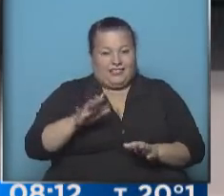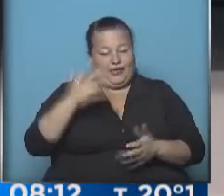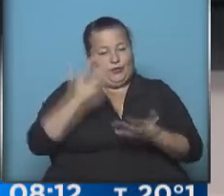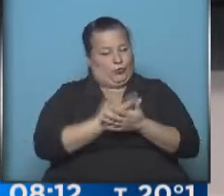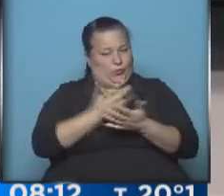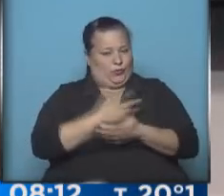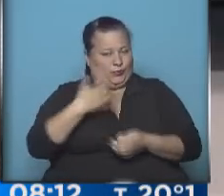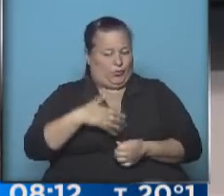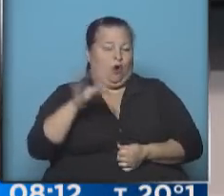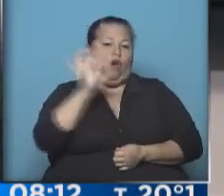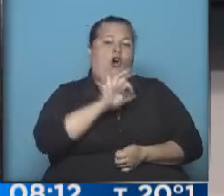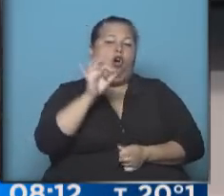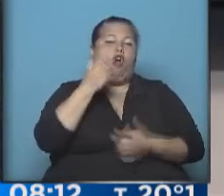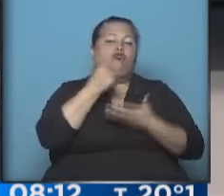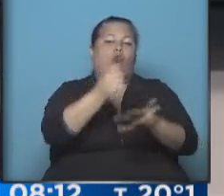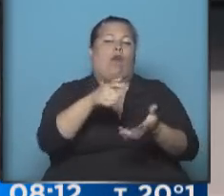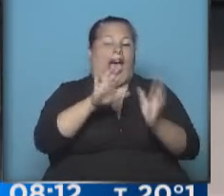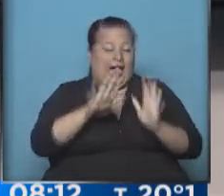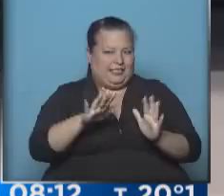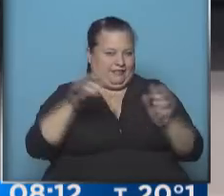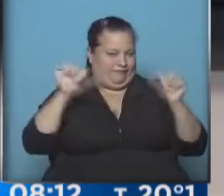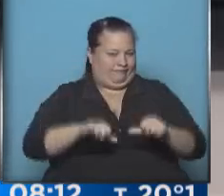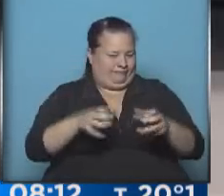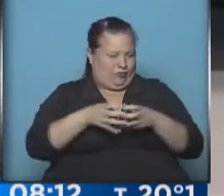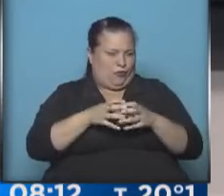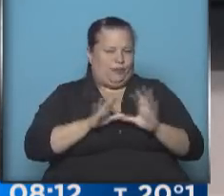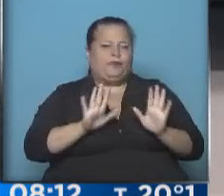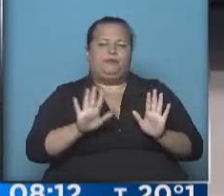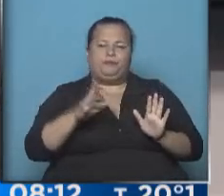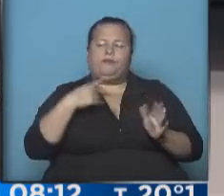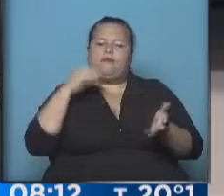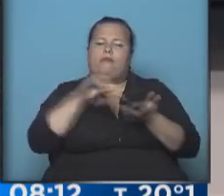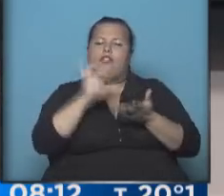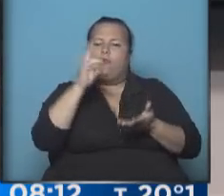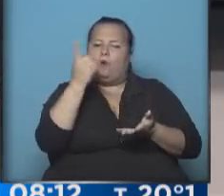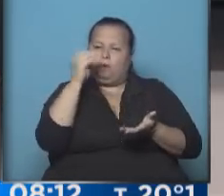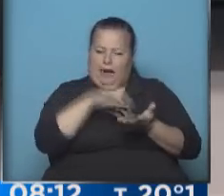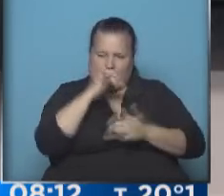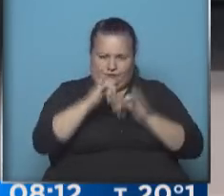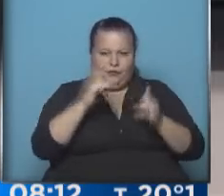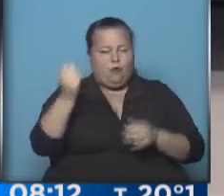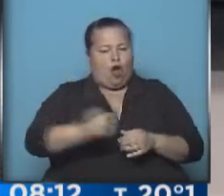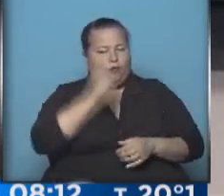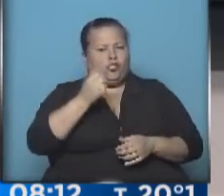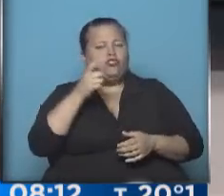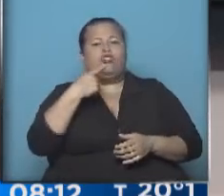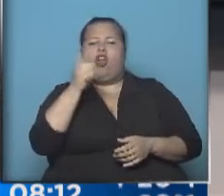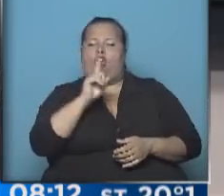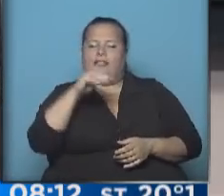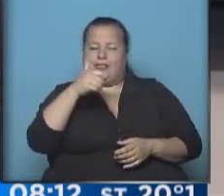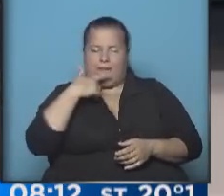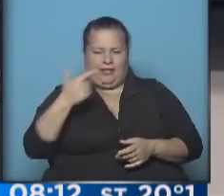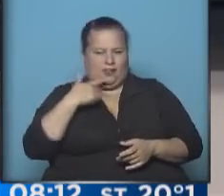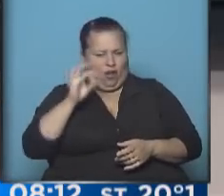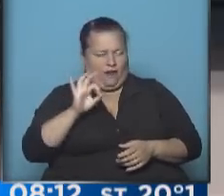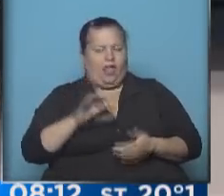afectaría o un subsidio de este tipo afectaría estos sectores eh déjame decirte simplemente un dato también importante de lo que no dijo más ayer